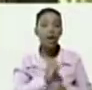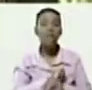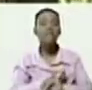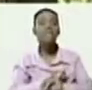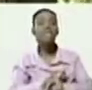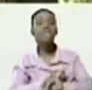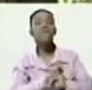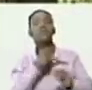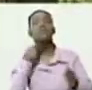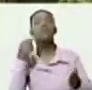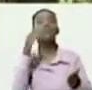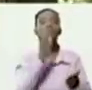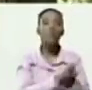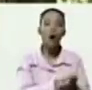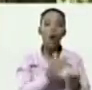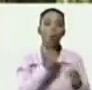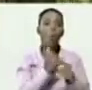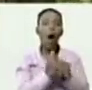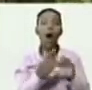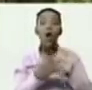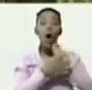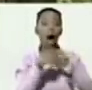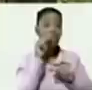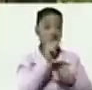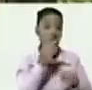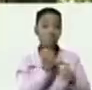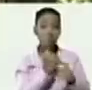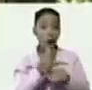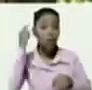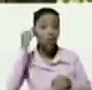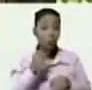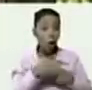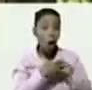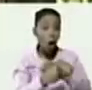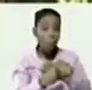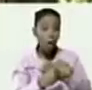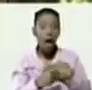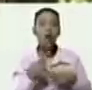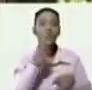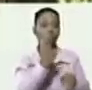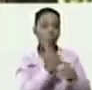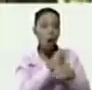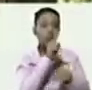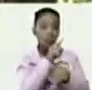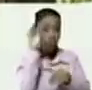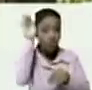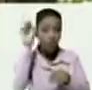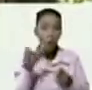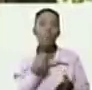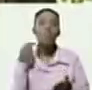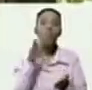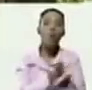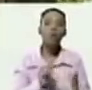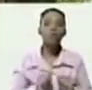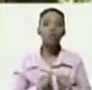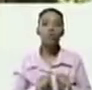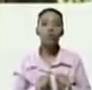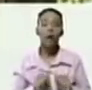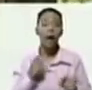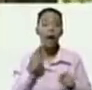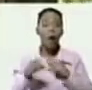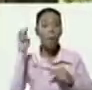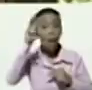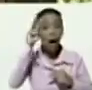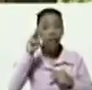en Berruecos, termina como él allá en Berruecos. Eso no lo quisieron vender y lo compramos, y los maestros